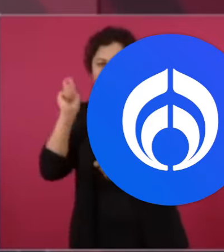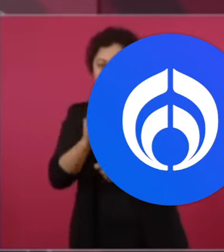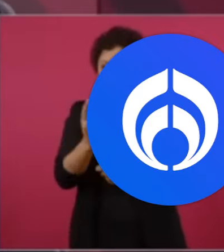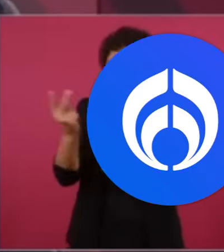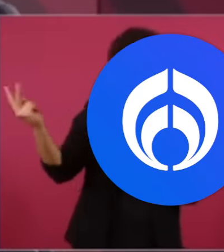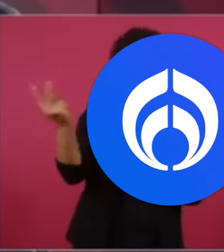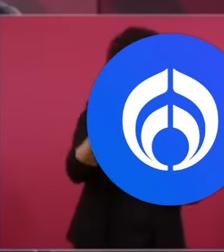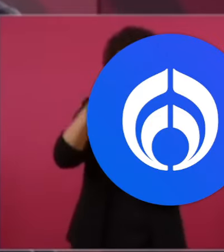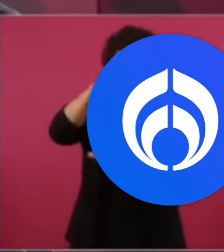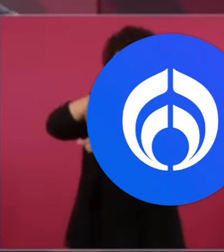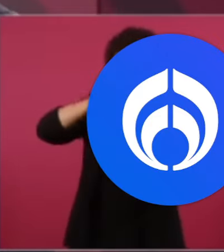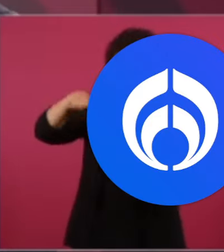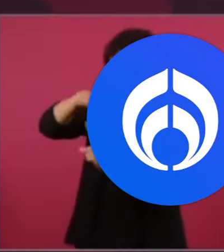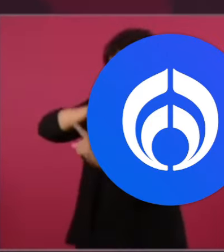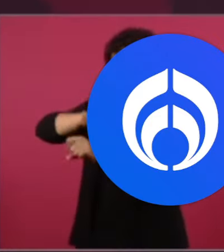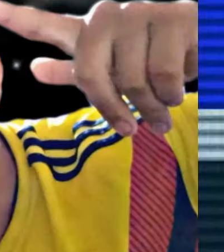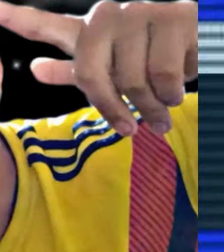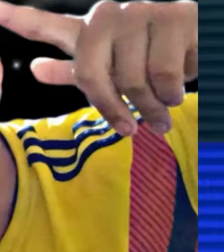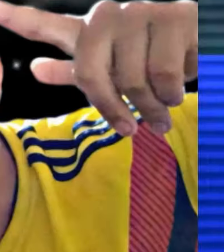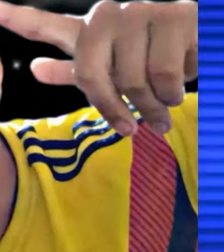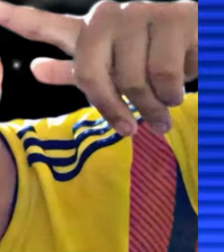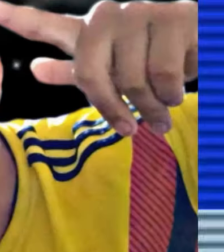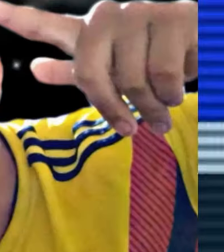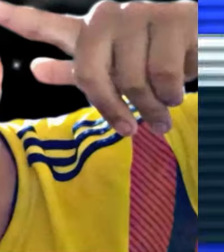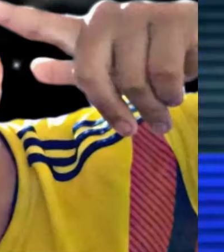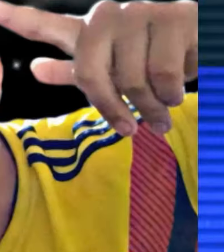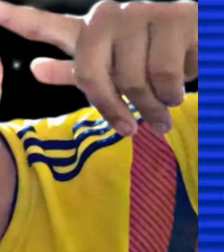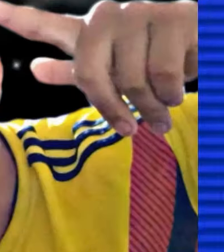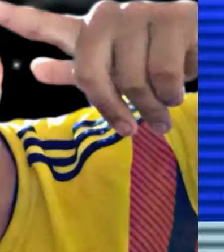Y siempre esa es nuestra postura.